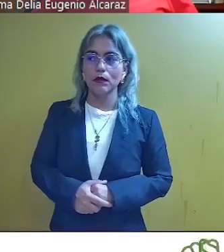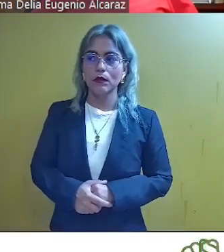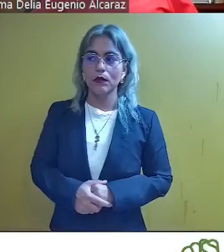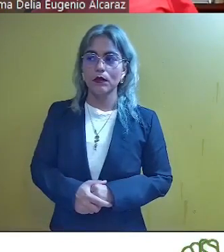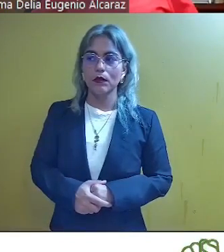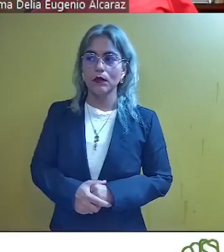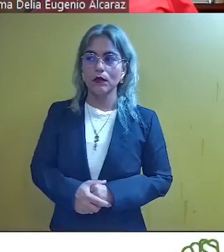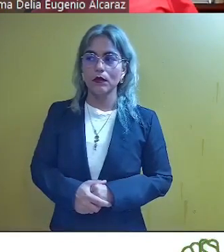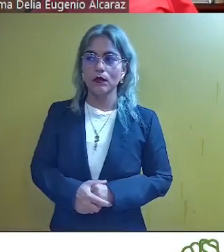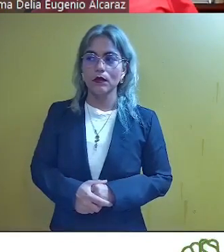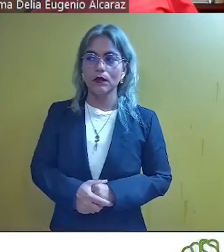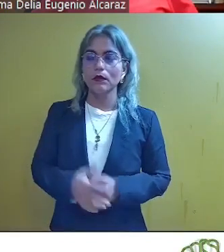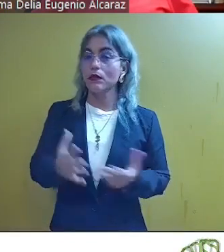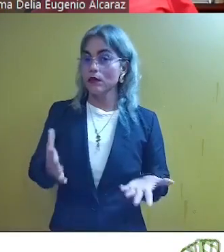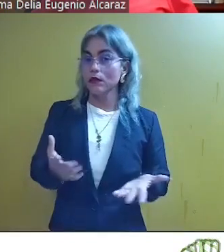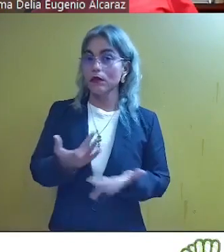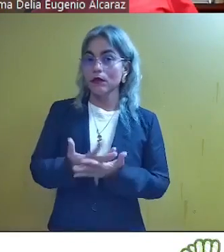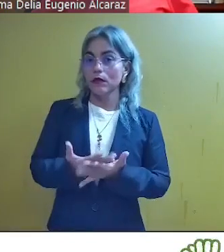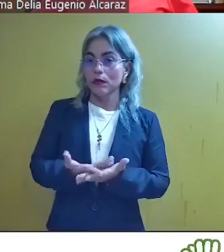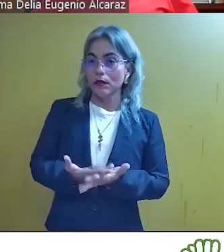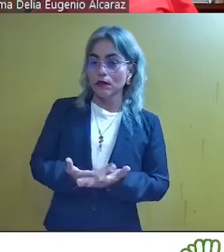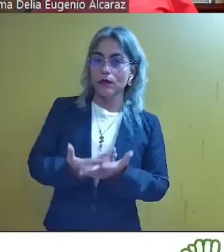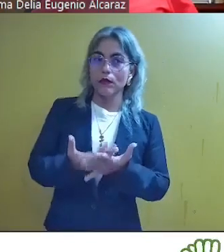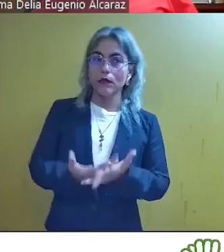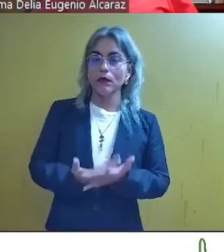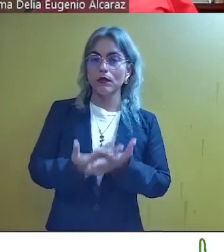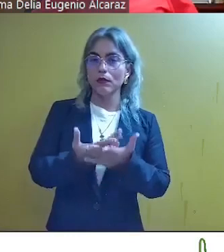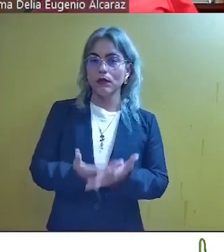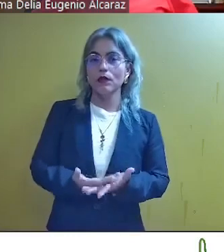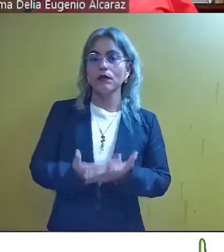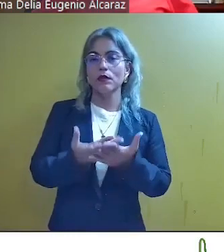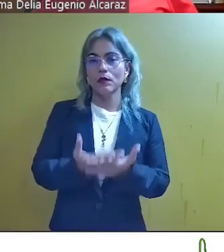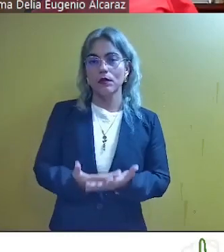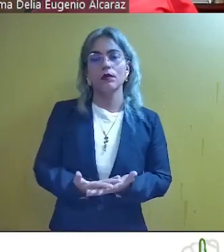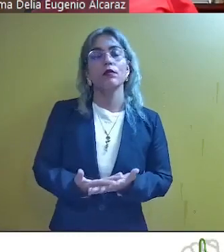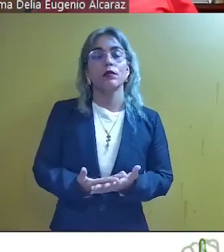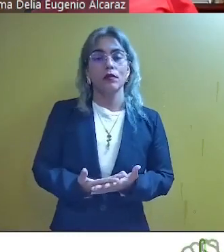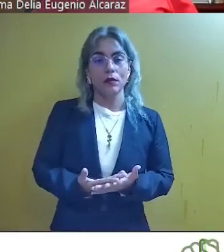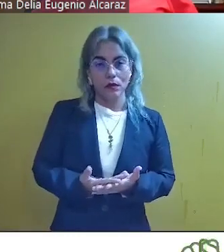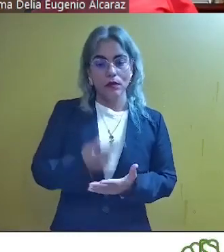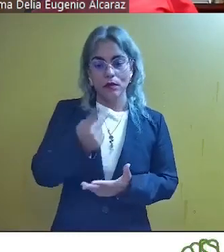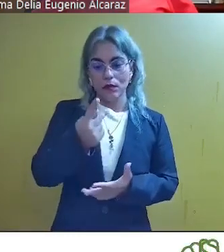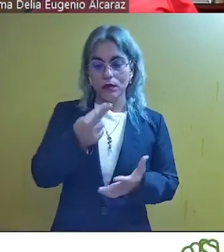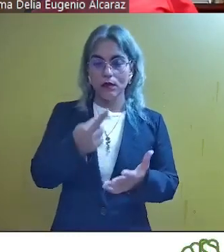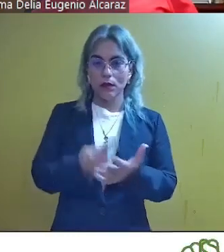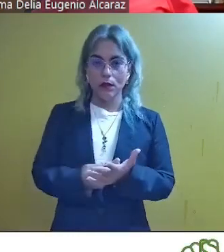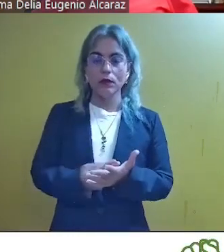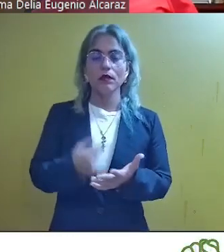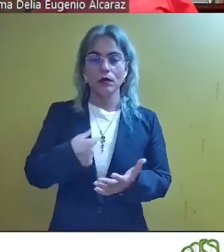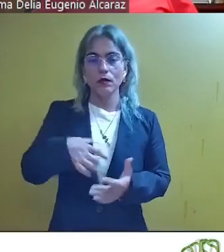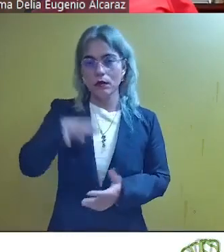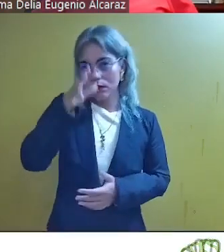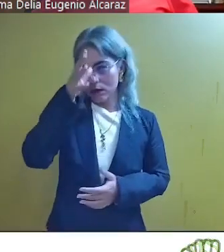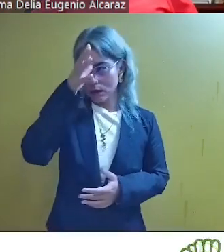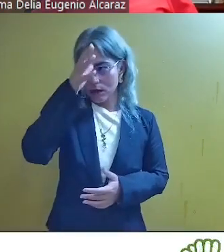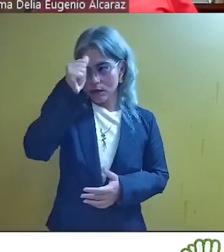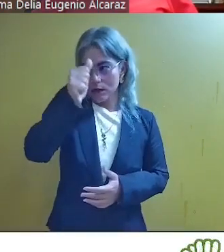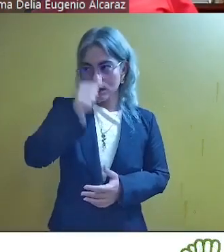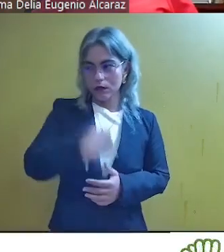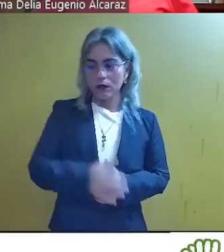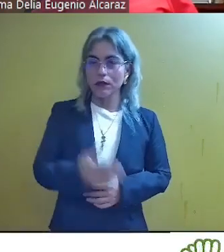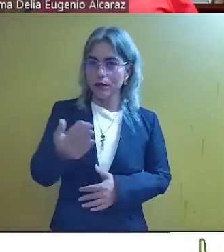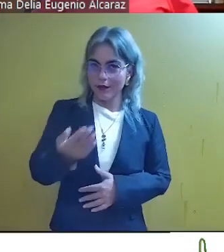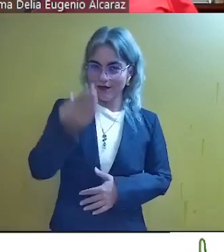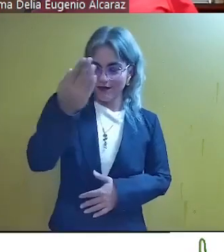prerrogativas, comparto el criterio expresado en el proyecto y por eso lo acompañaré. Es